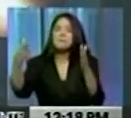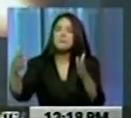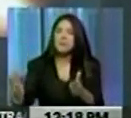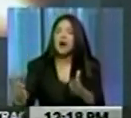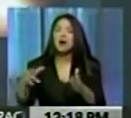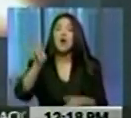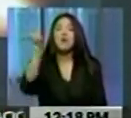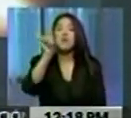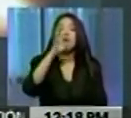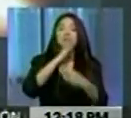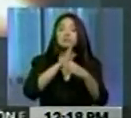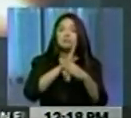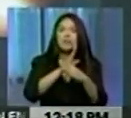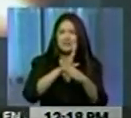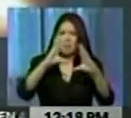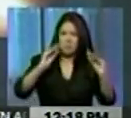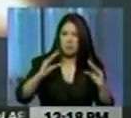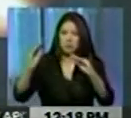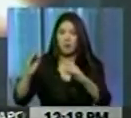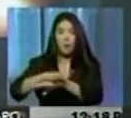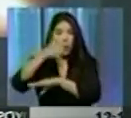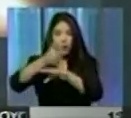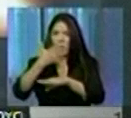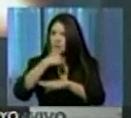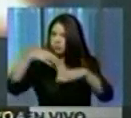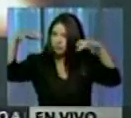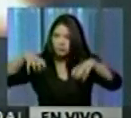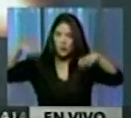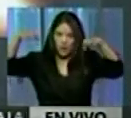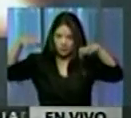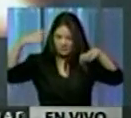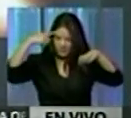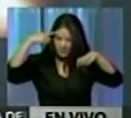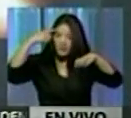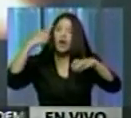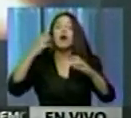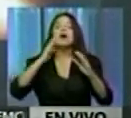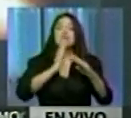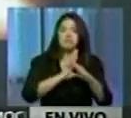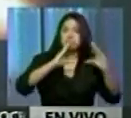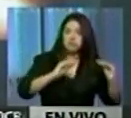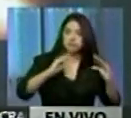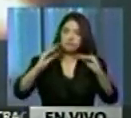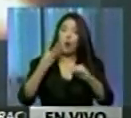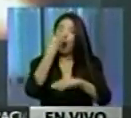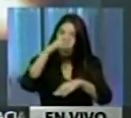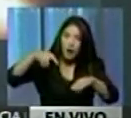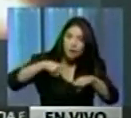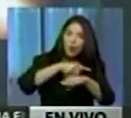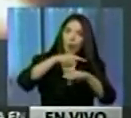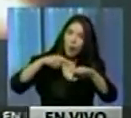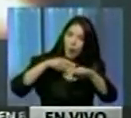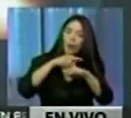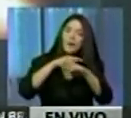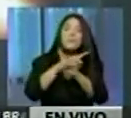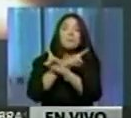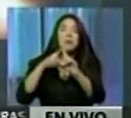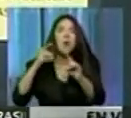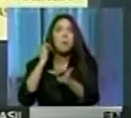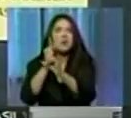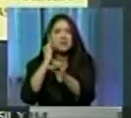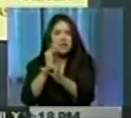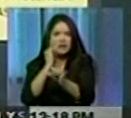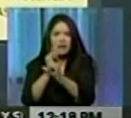carga eléctrica por los efectos del fenómeno climatológico El Niño. A través de las redes sociales, varios sujetos que